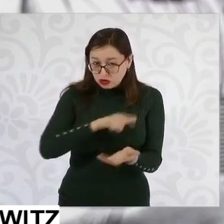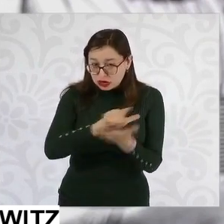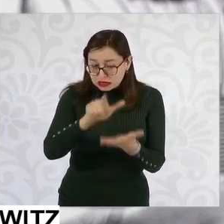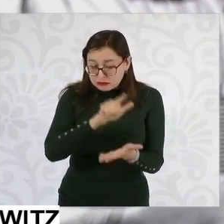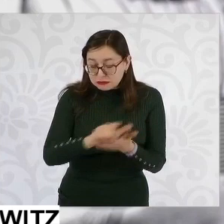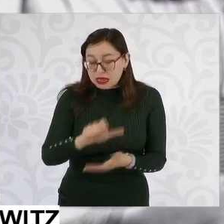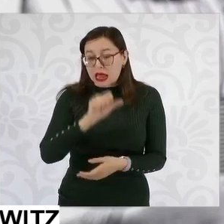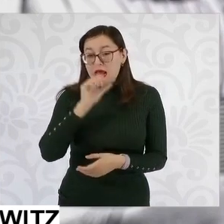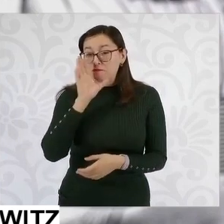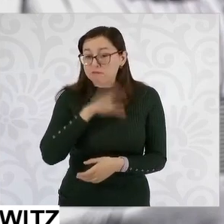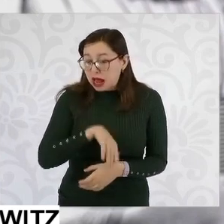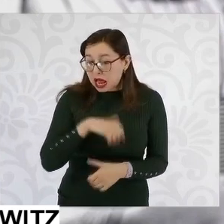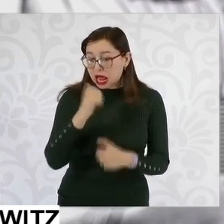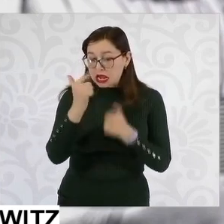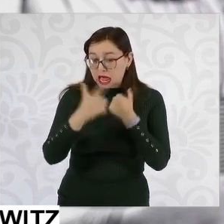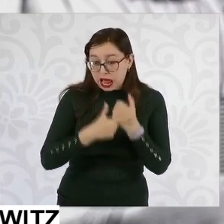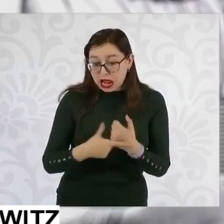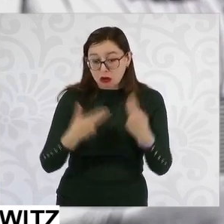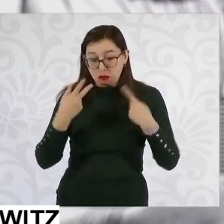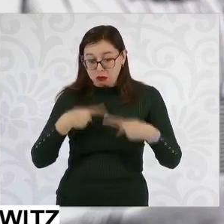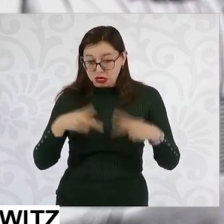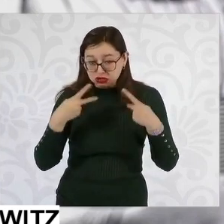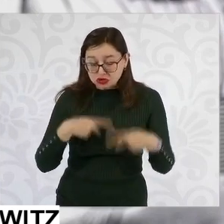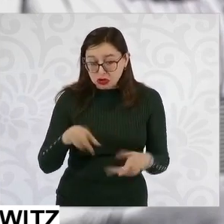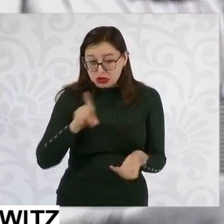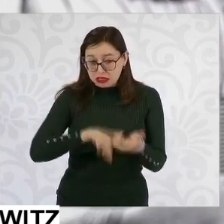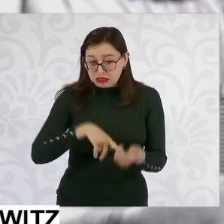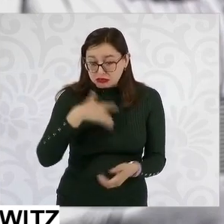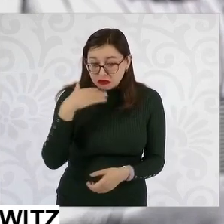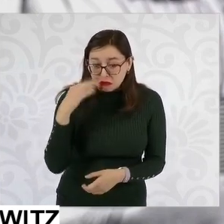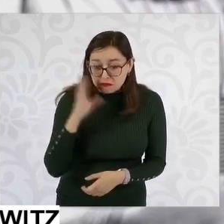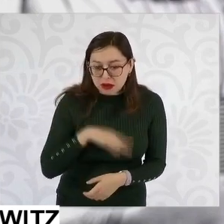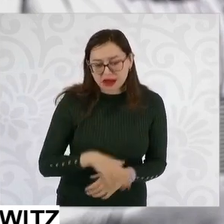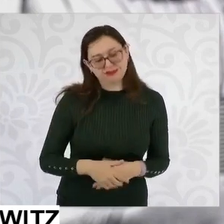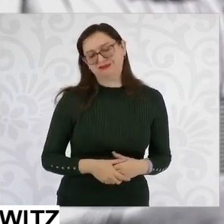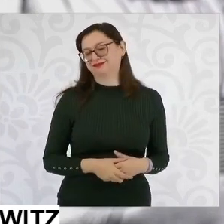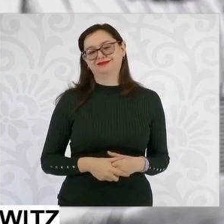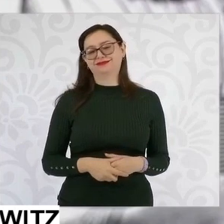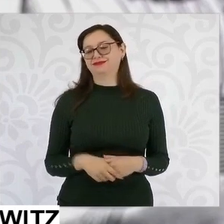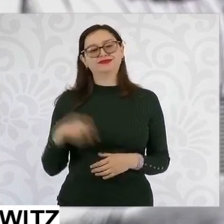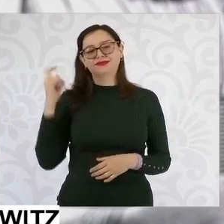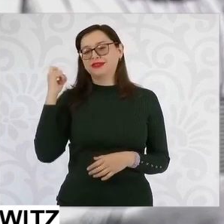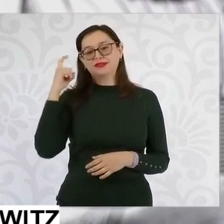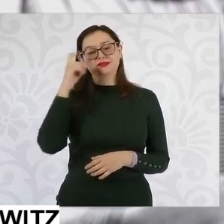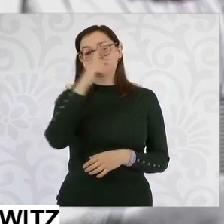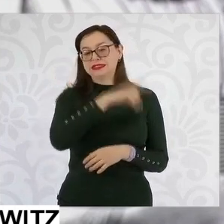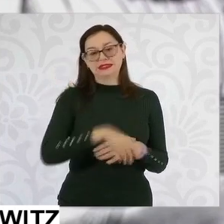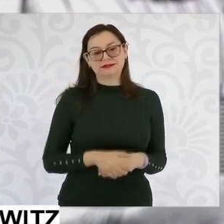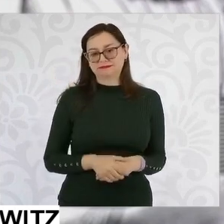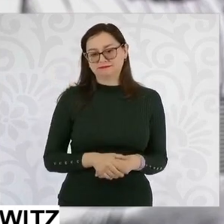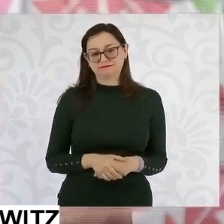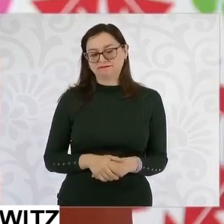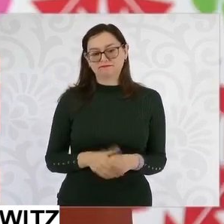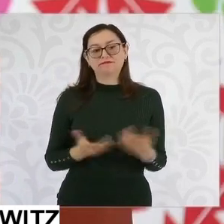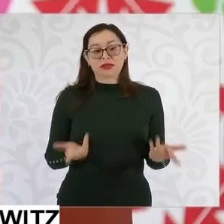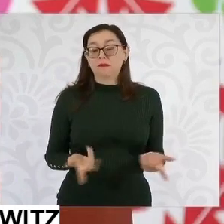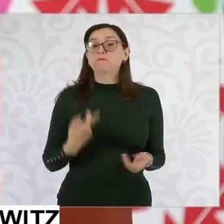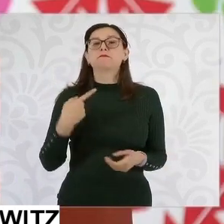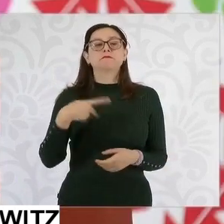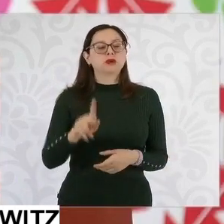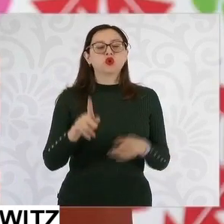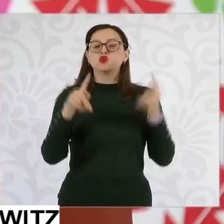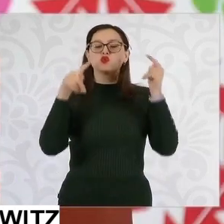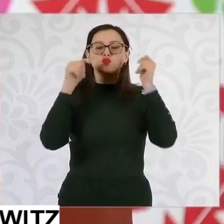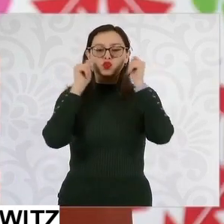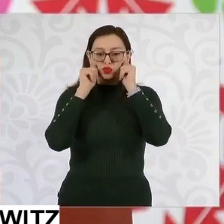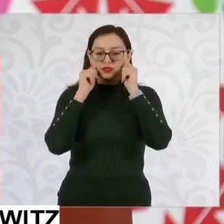de alguien que esté contaminando las muestras a la hora de aplicarlas. Pero de cualquier manera estamos tomando